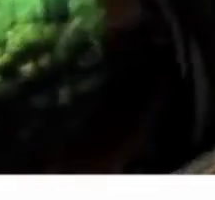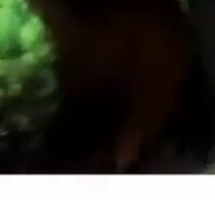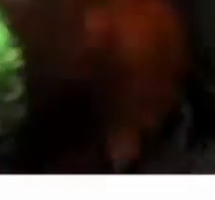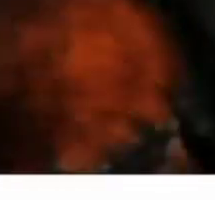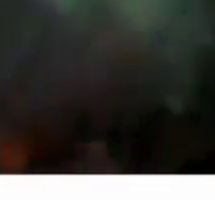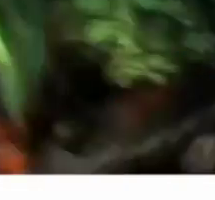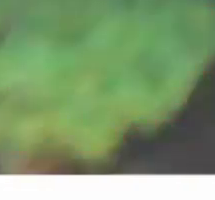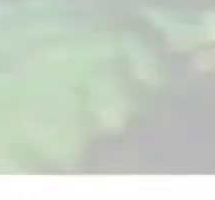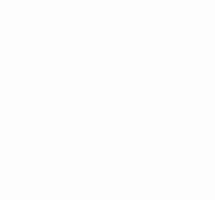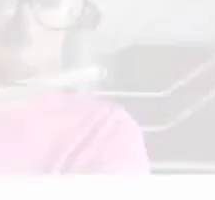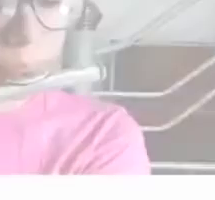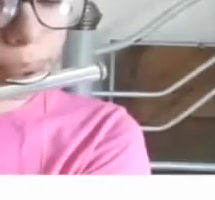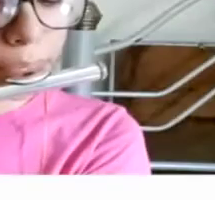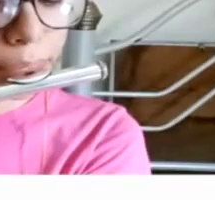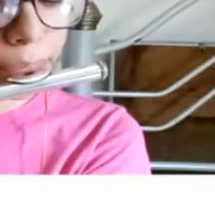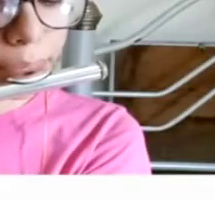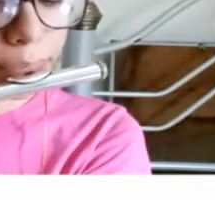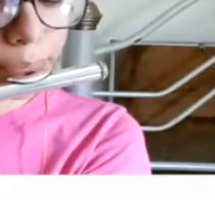bueno